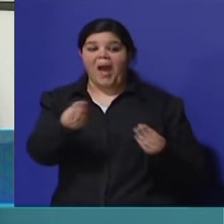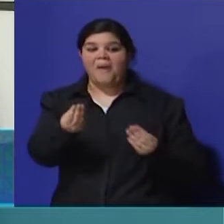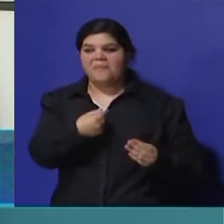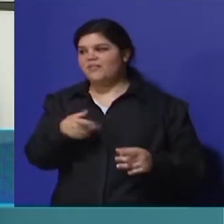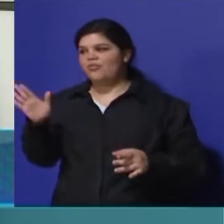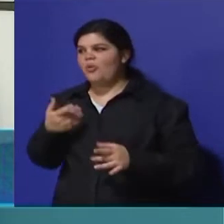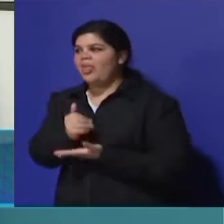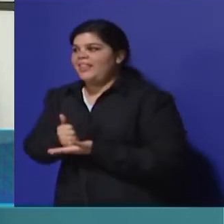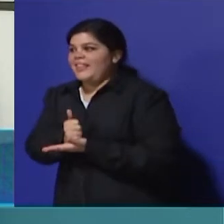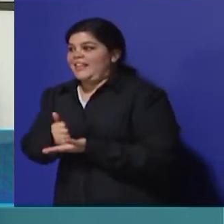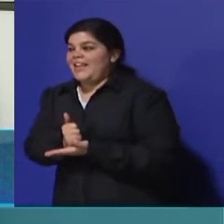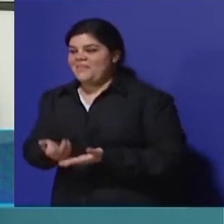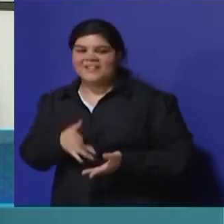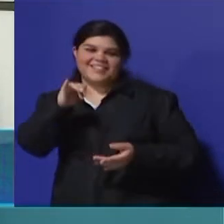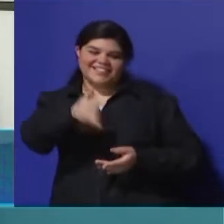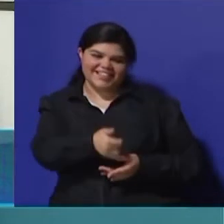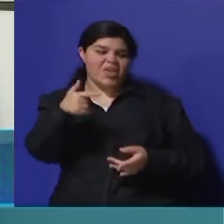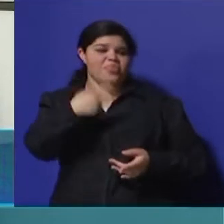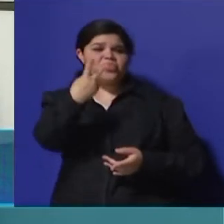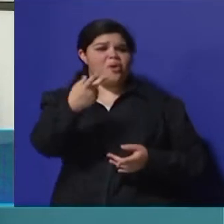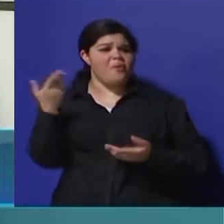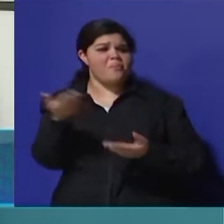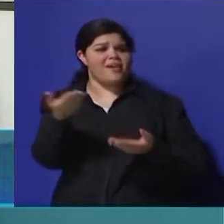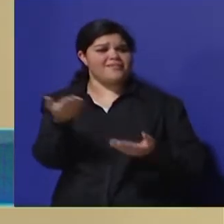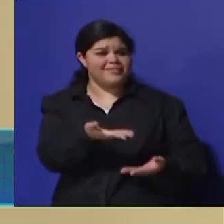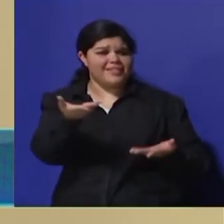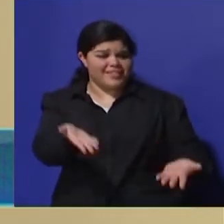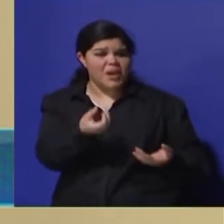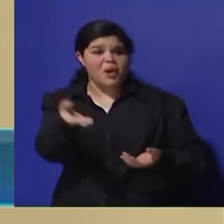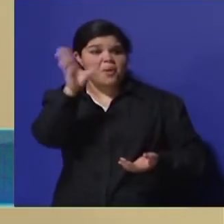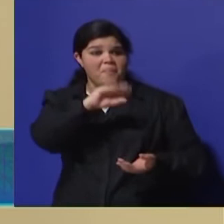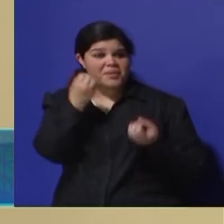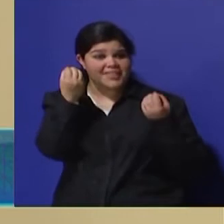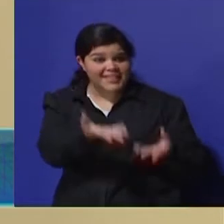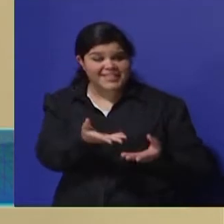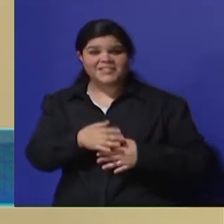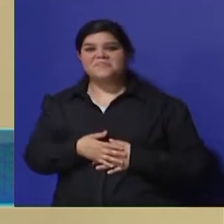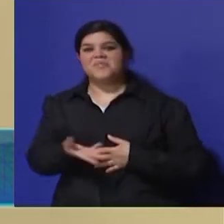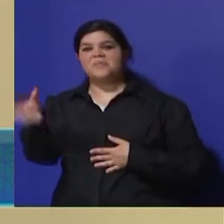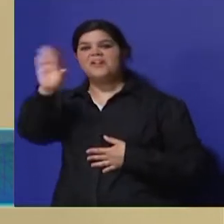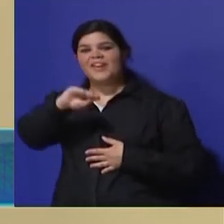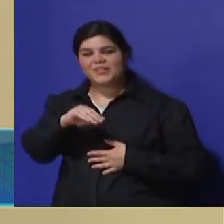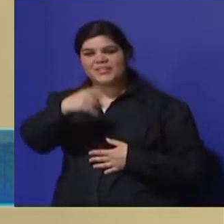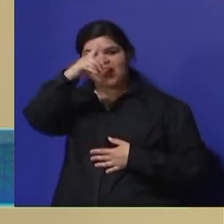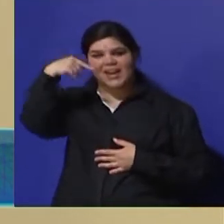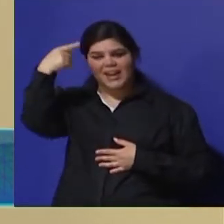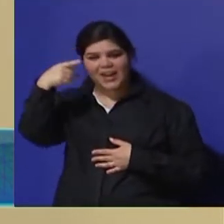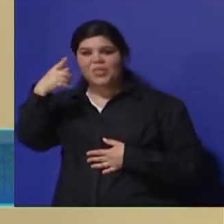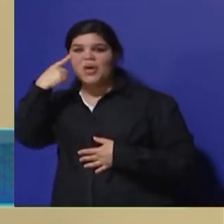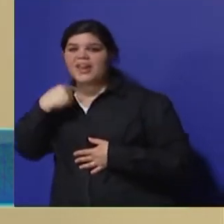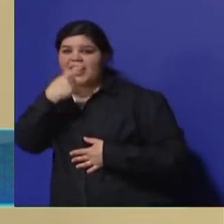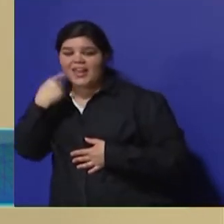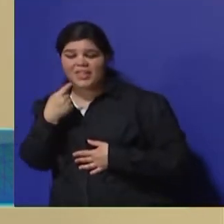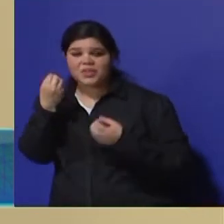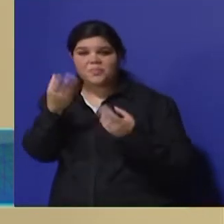que llegue Gisela. Absolutamente. Lo quería presentar dos veces, se lo merita. Gise, ¿cómo andas? Bien, ahora sí, buenas noches, Nato. Buenas noches, Gerardo. Vamos a hablar del